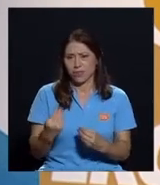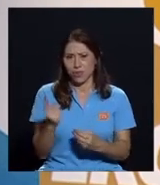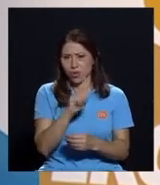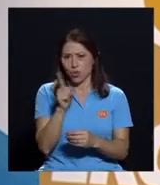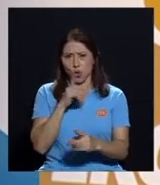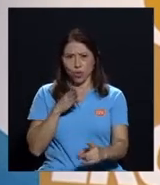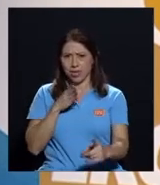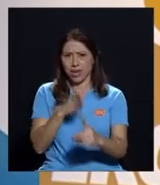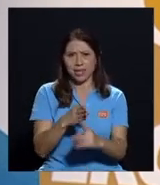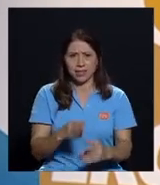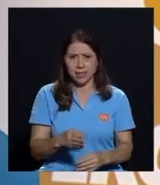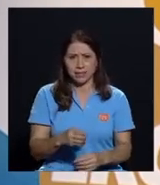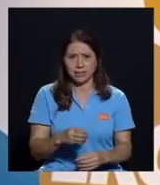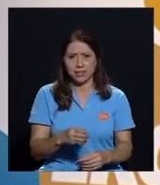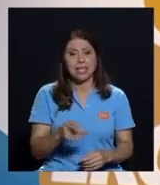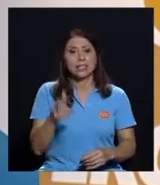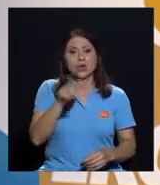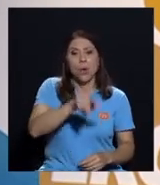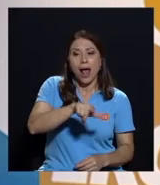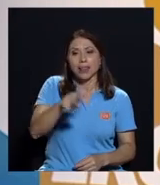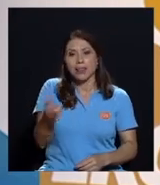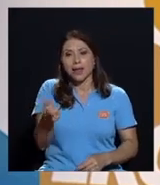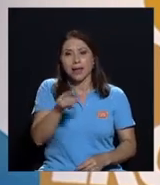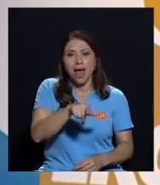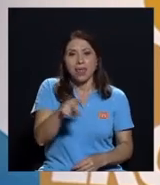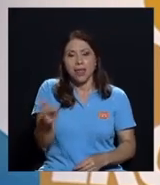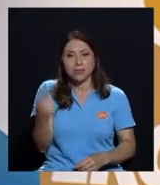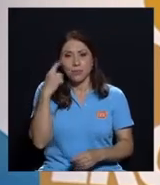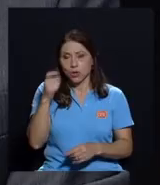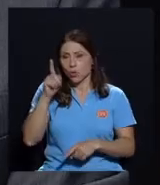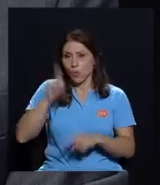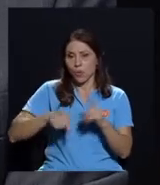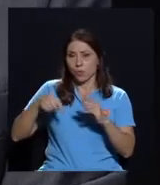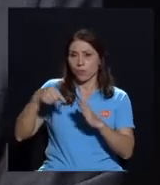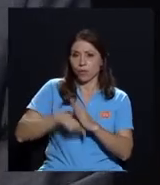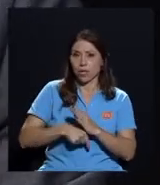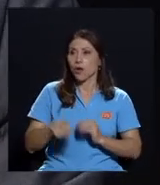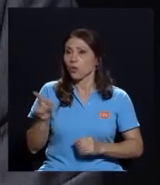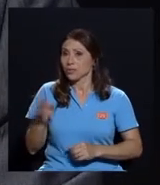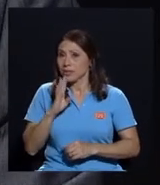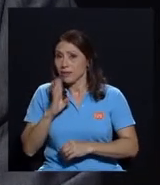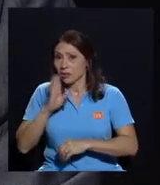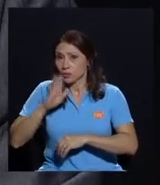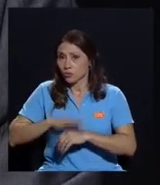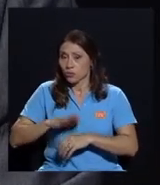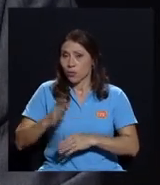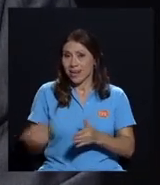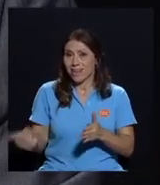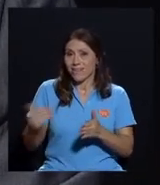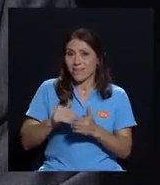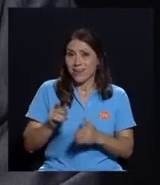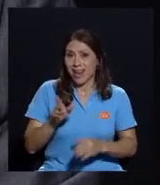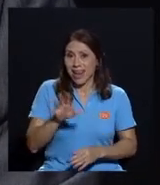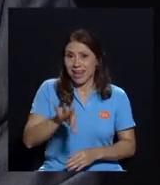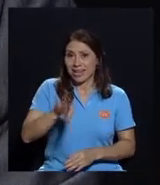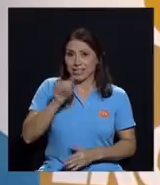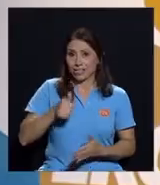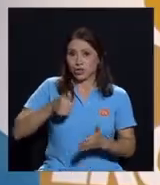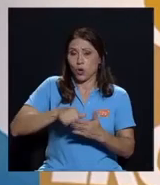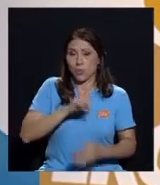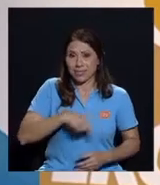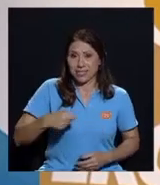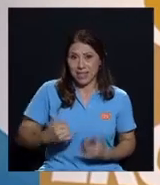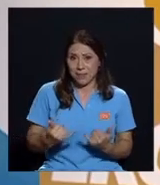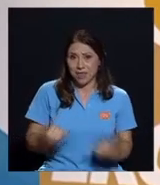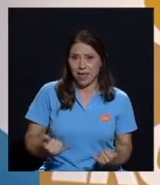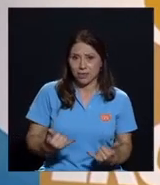alternadas porque no permite profundizar un proyecto está planteando una elección presidencial inmediata correcto ahora de una vez lo voy a decir no lo estoy planteando